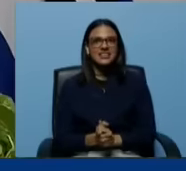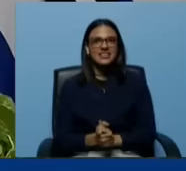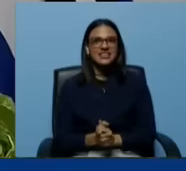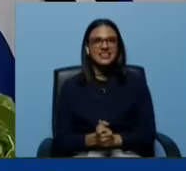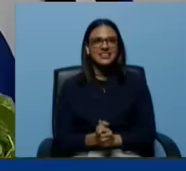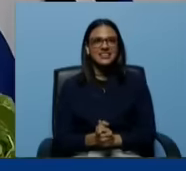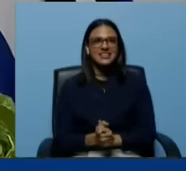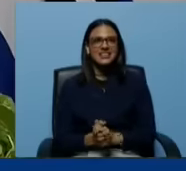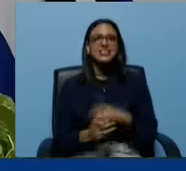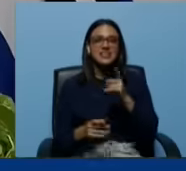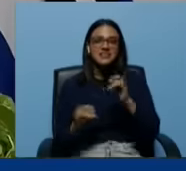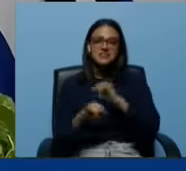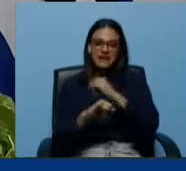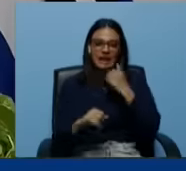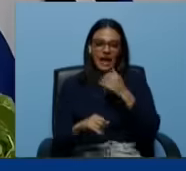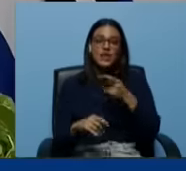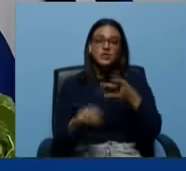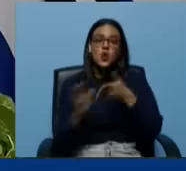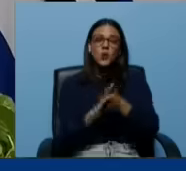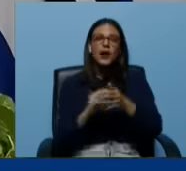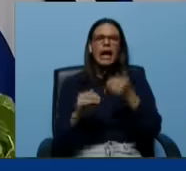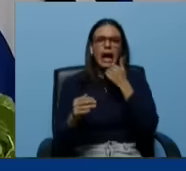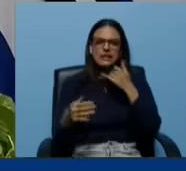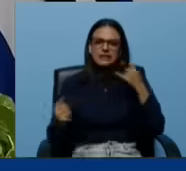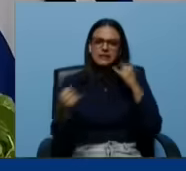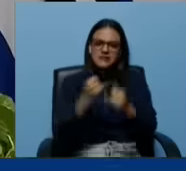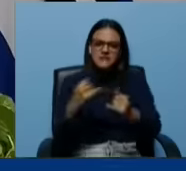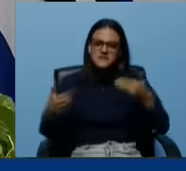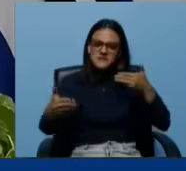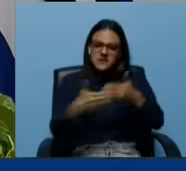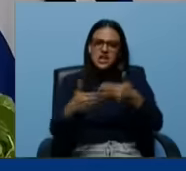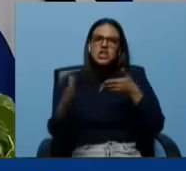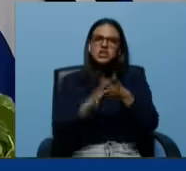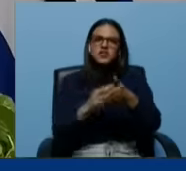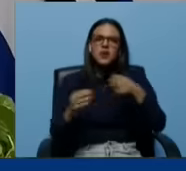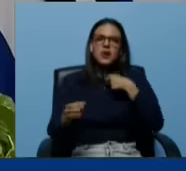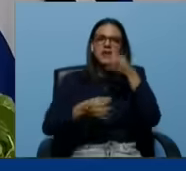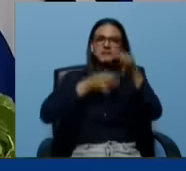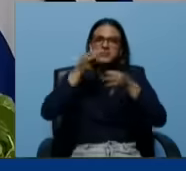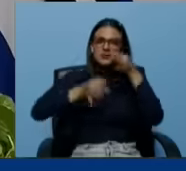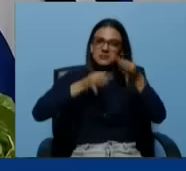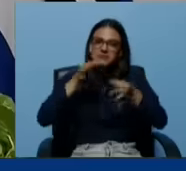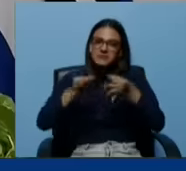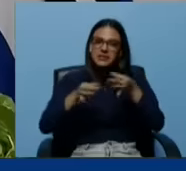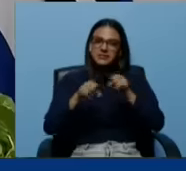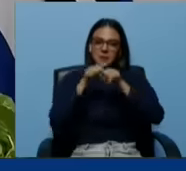Ya en la parte final de la declaración, dice,